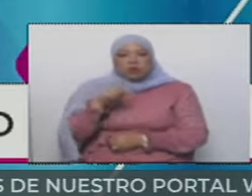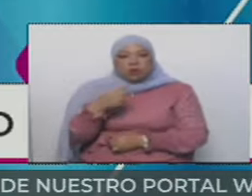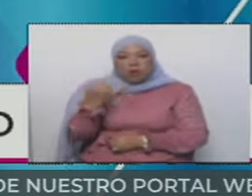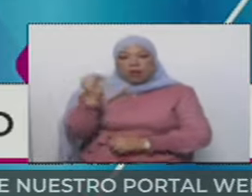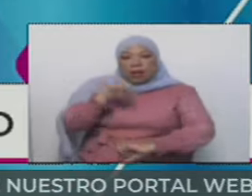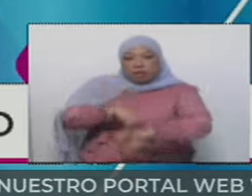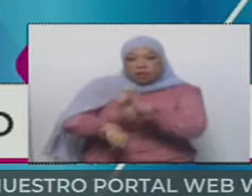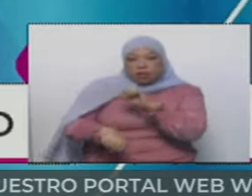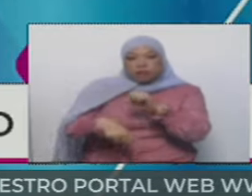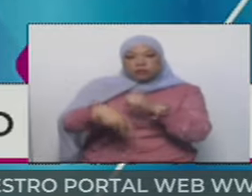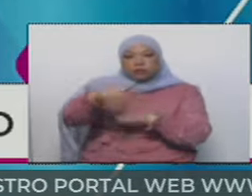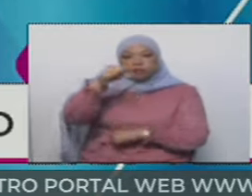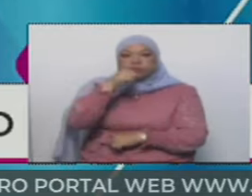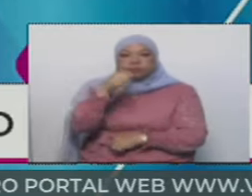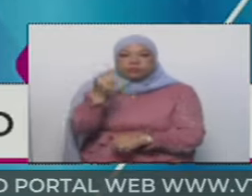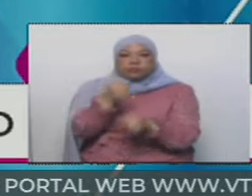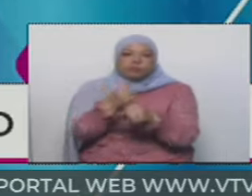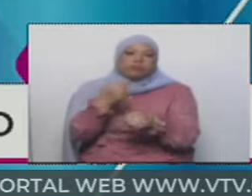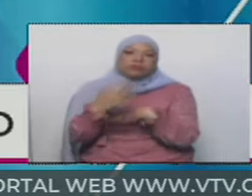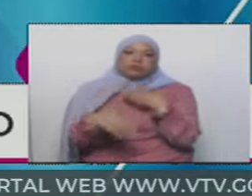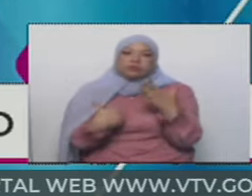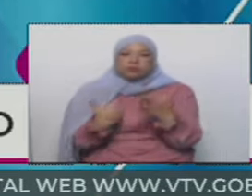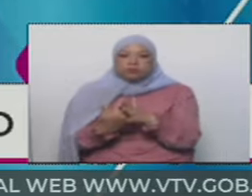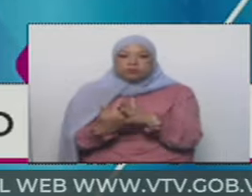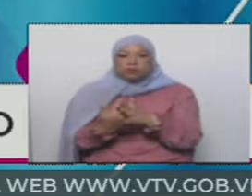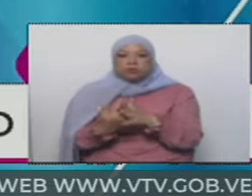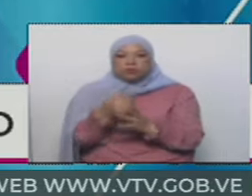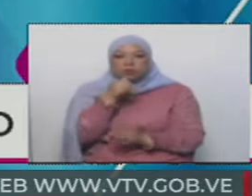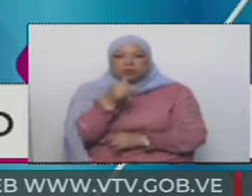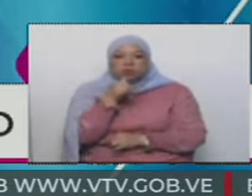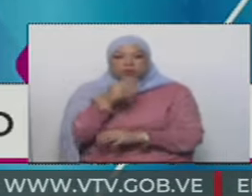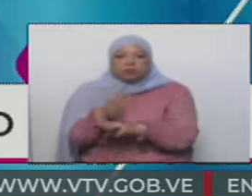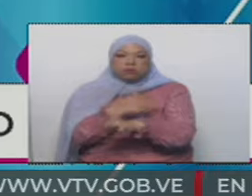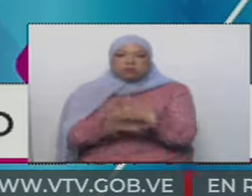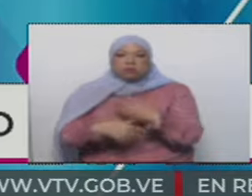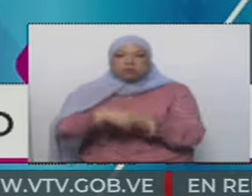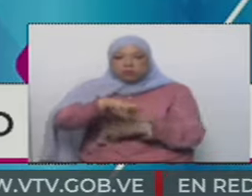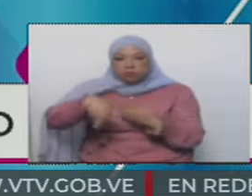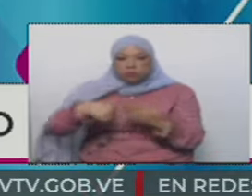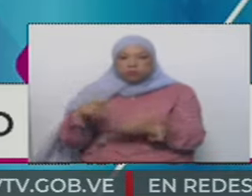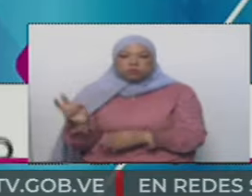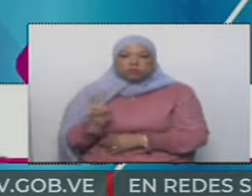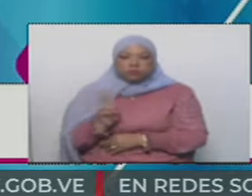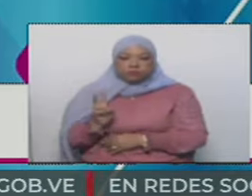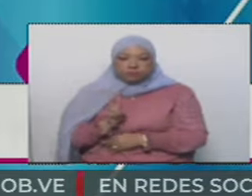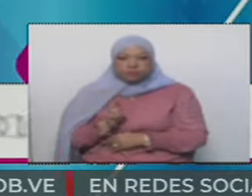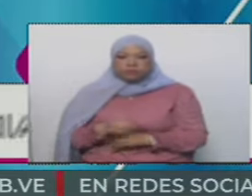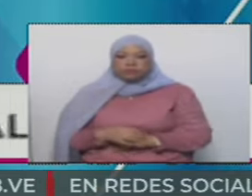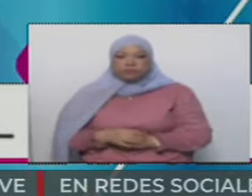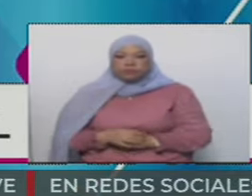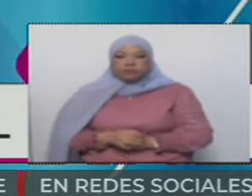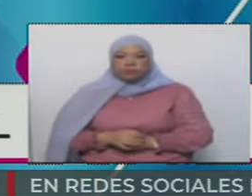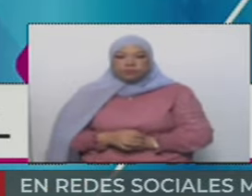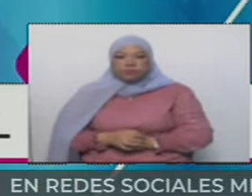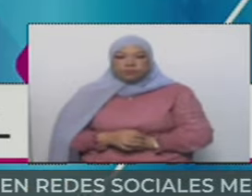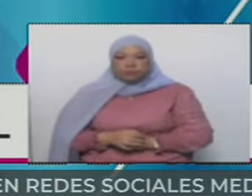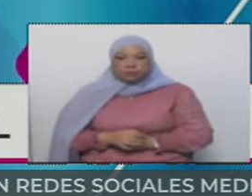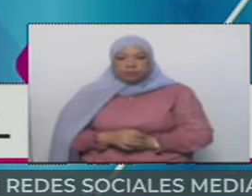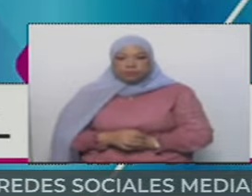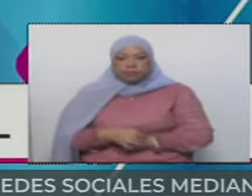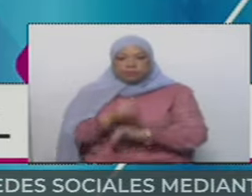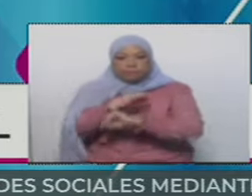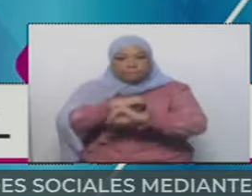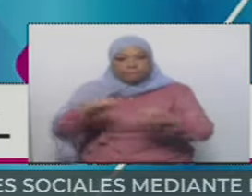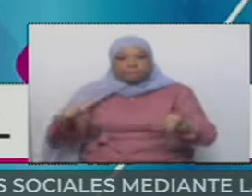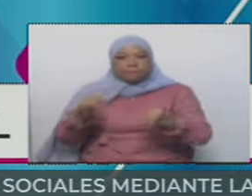sur, de este a oeste, operaciones a lo largo y ancho del territorio nacional, que van afinando